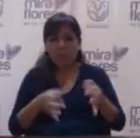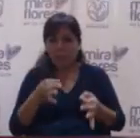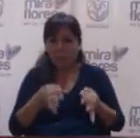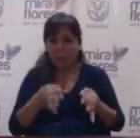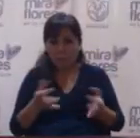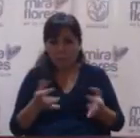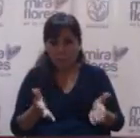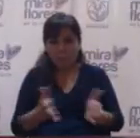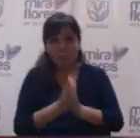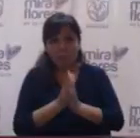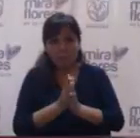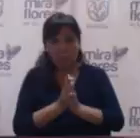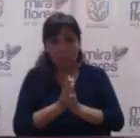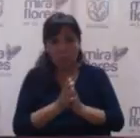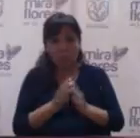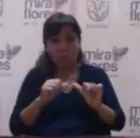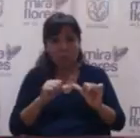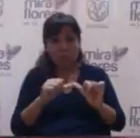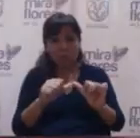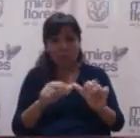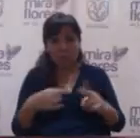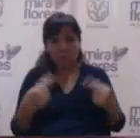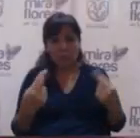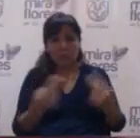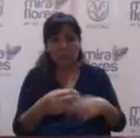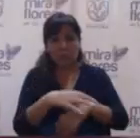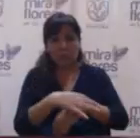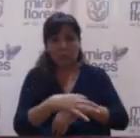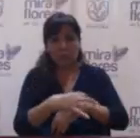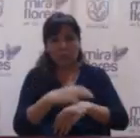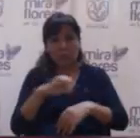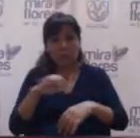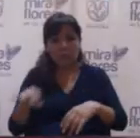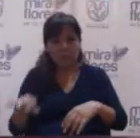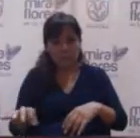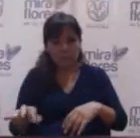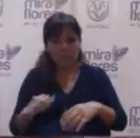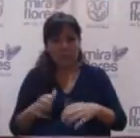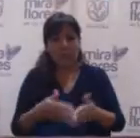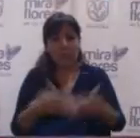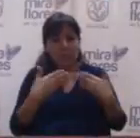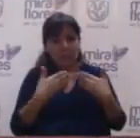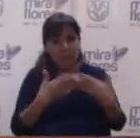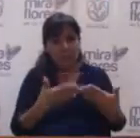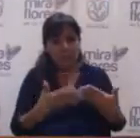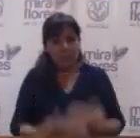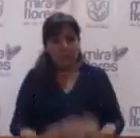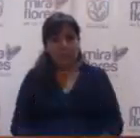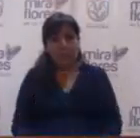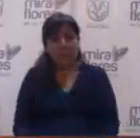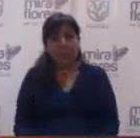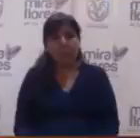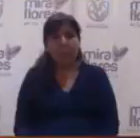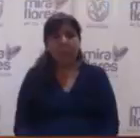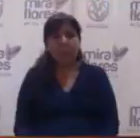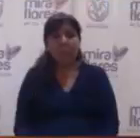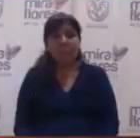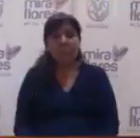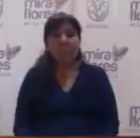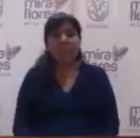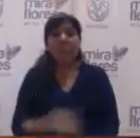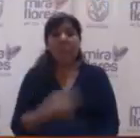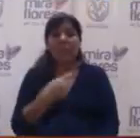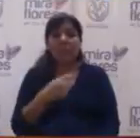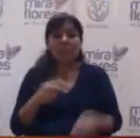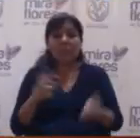favor, retíresela para poder continuar con la sesión. Ya se la retiró, muchas gracias. Muy bien. Y ese es un tema que